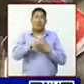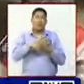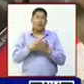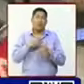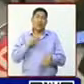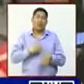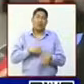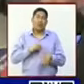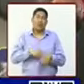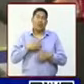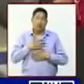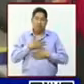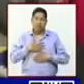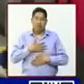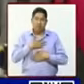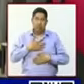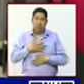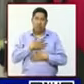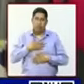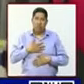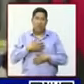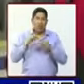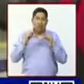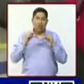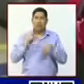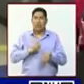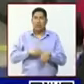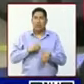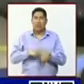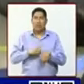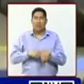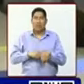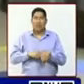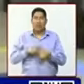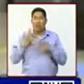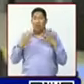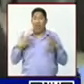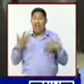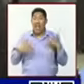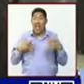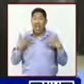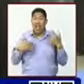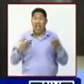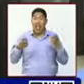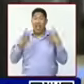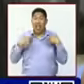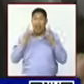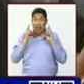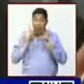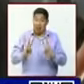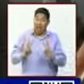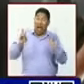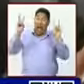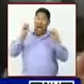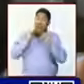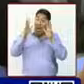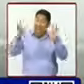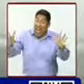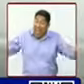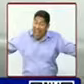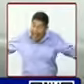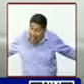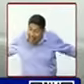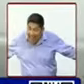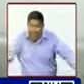poder disfrutarlo, aunque sea este poquito tiempo. Y ellos se ponen felices cuando vienen y la ven a su abuela, sobre todo,